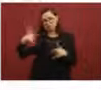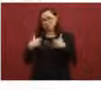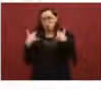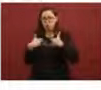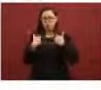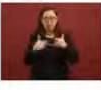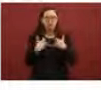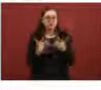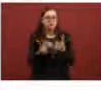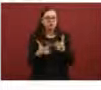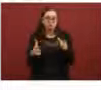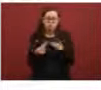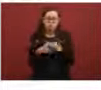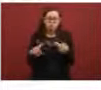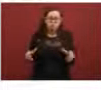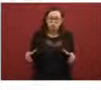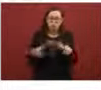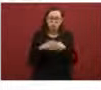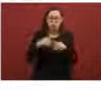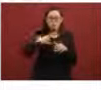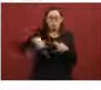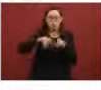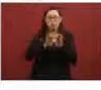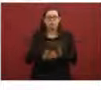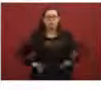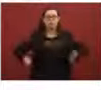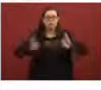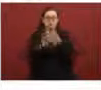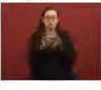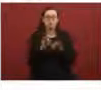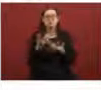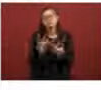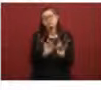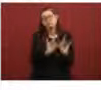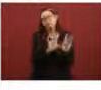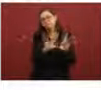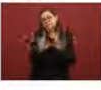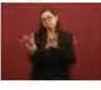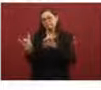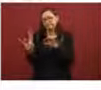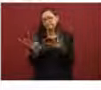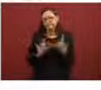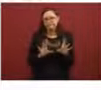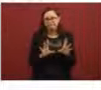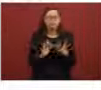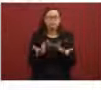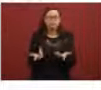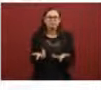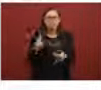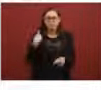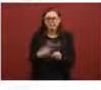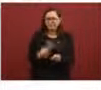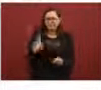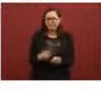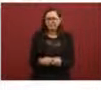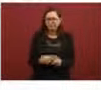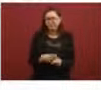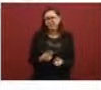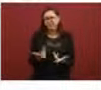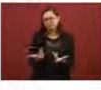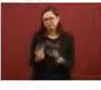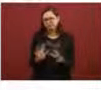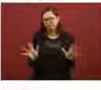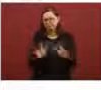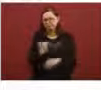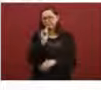un grupo muy importante y que desde luego tienen otras situaciones, afortunadamente no de comorbilidad, que son las que en los